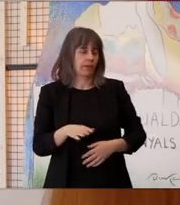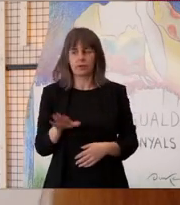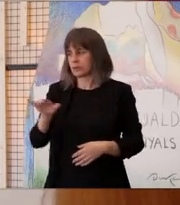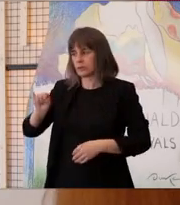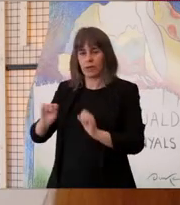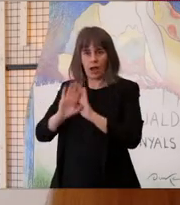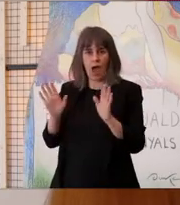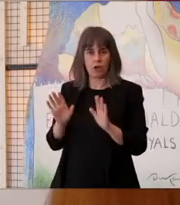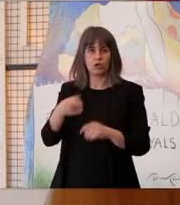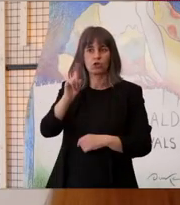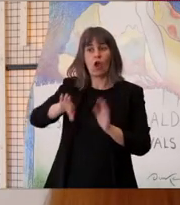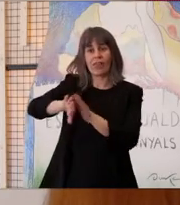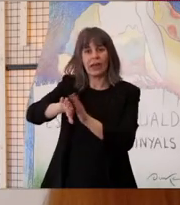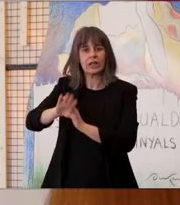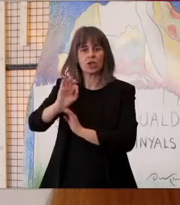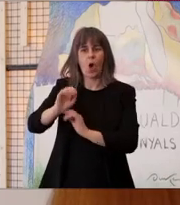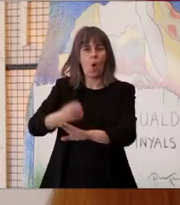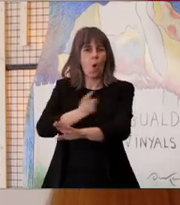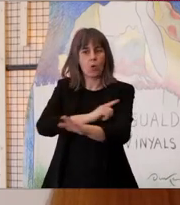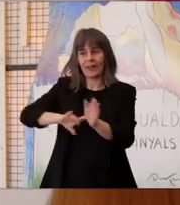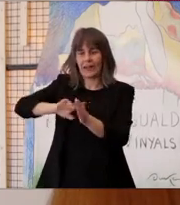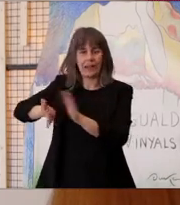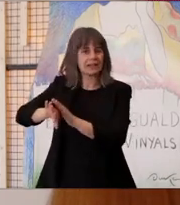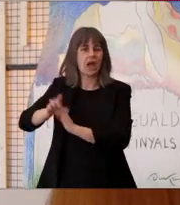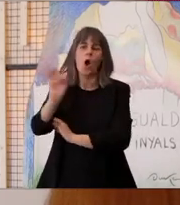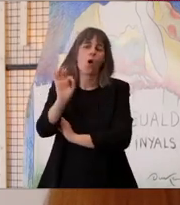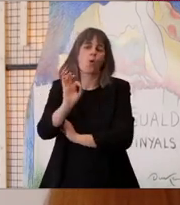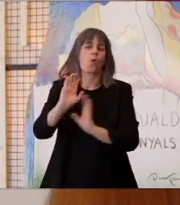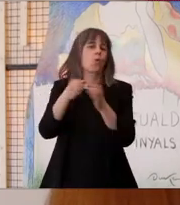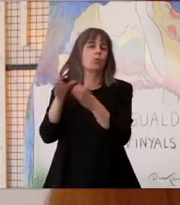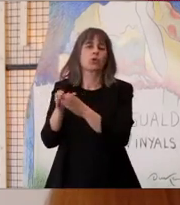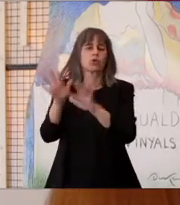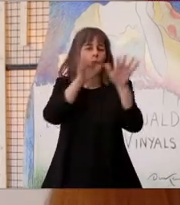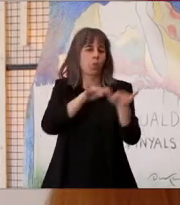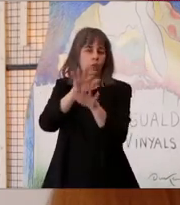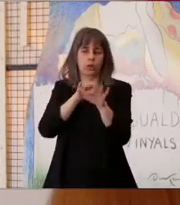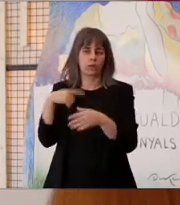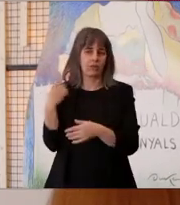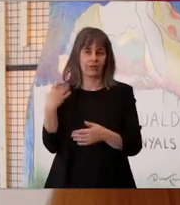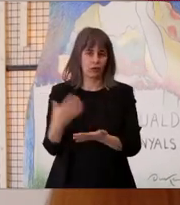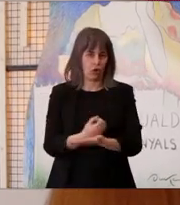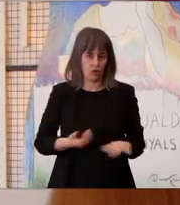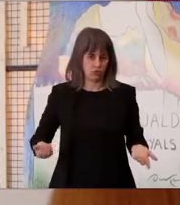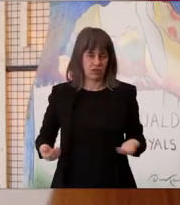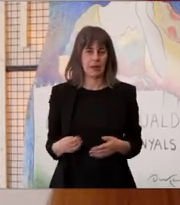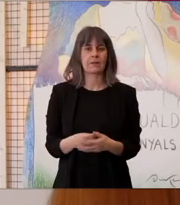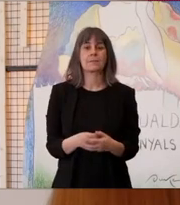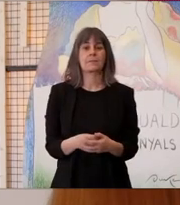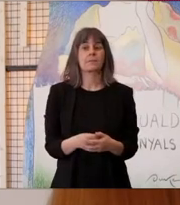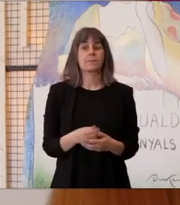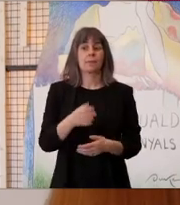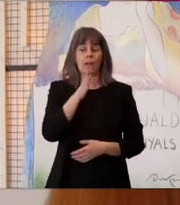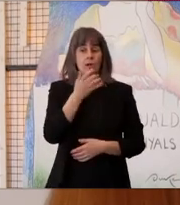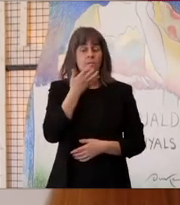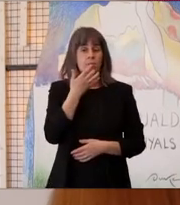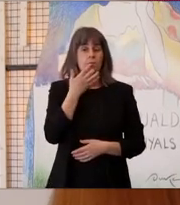y la ultraderecha también de todos los populismos problema ahora mismo es tremendo porque desde mi punto de vista por un problema